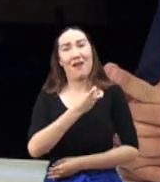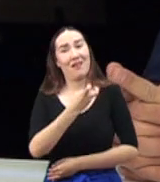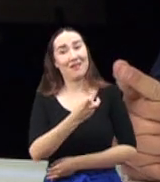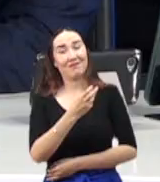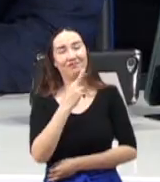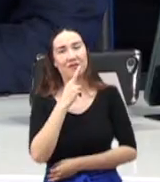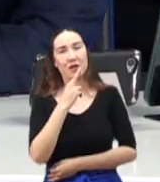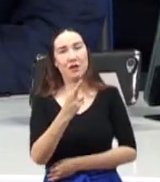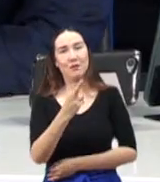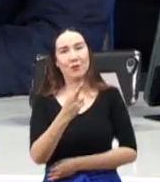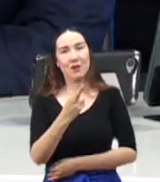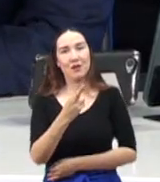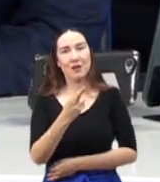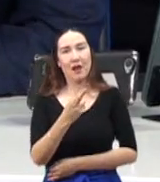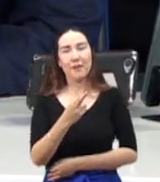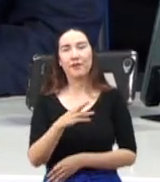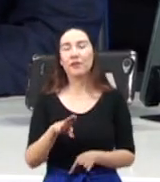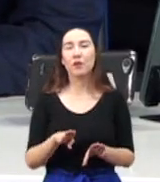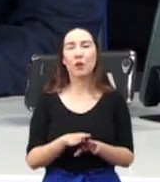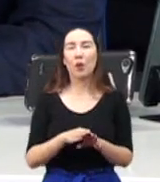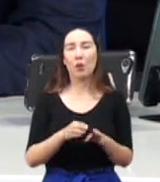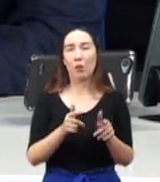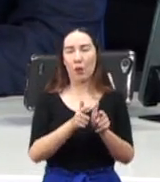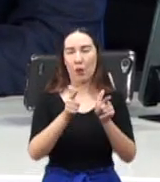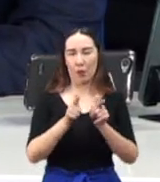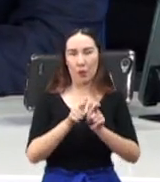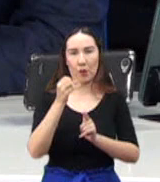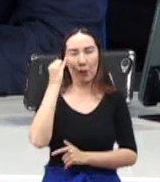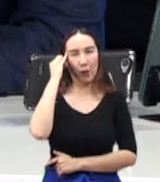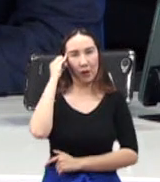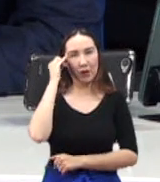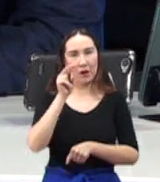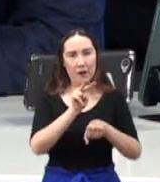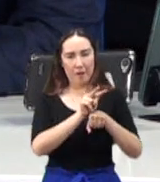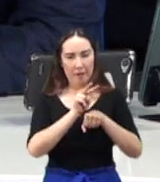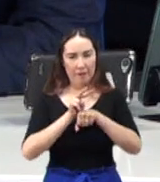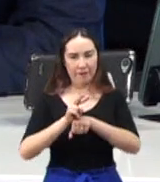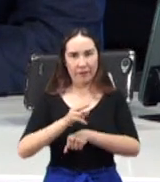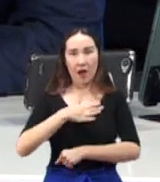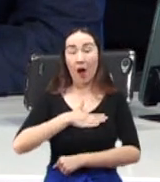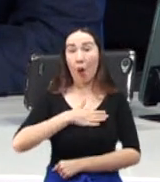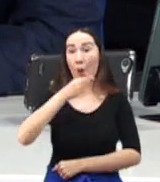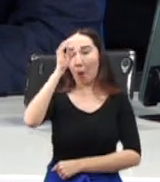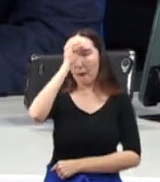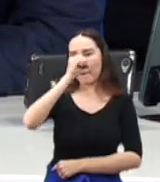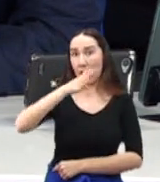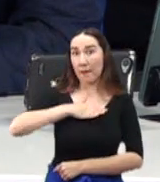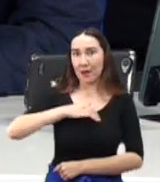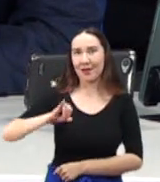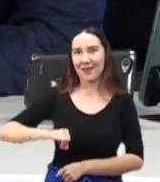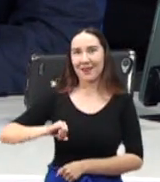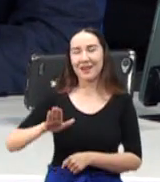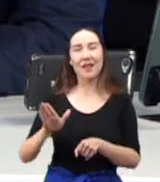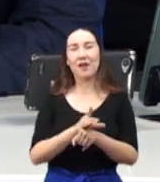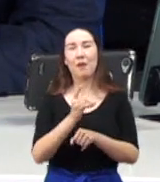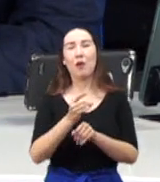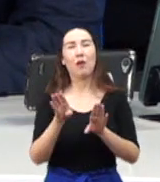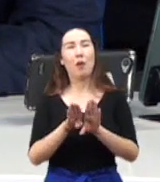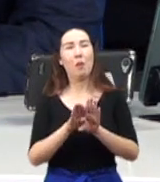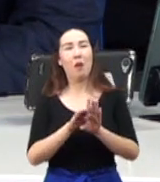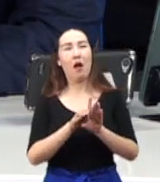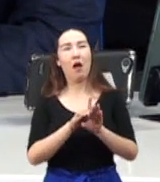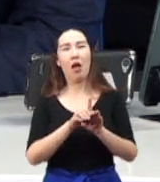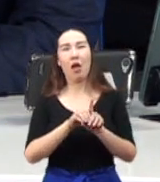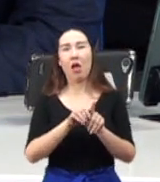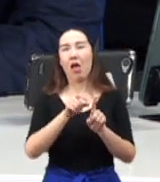Y hay un observatorio indígena que ha emitido una postura y se me hace interesante porque ellos critican todo desde el origen.